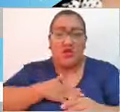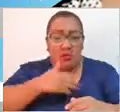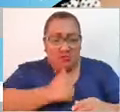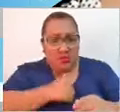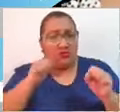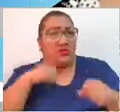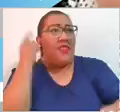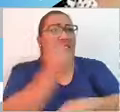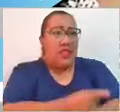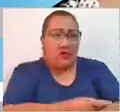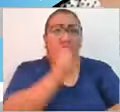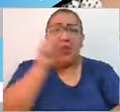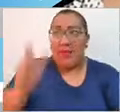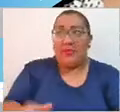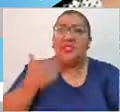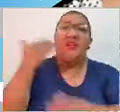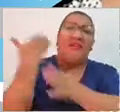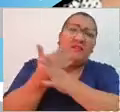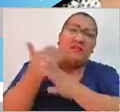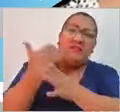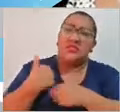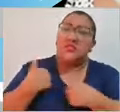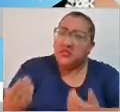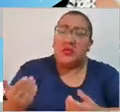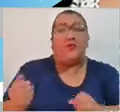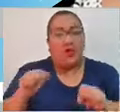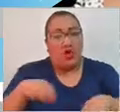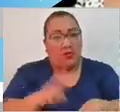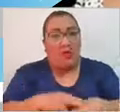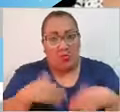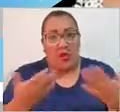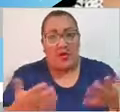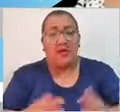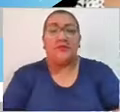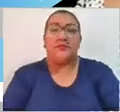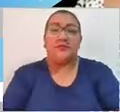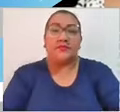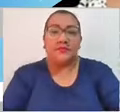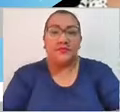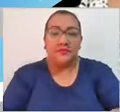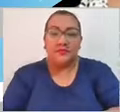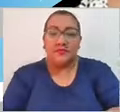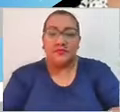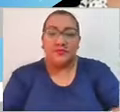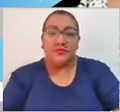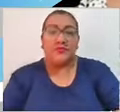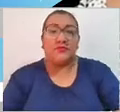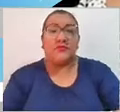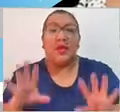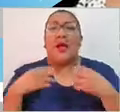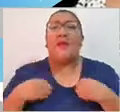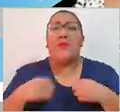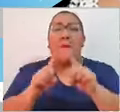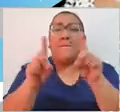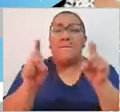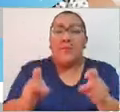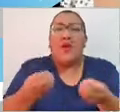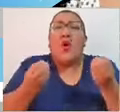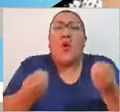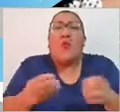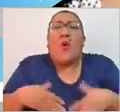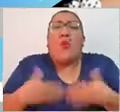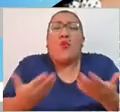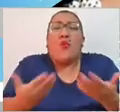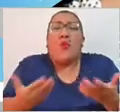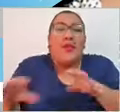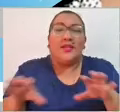investigación hacia el presunto hostigador u hostigadora. Doctora, ¿qué tipo de medidas preventivas deben adoptar